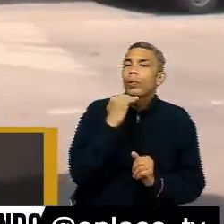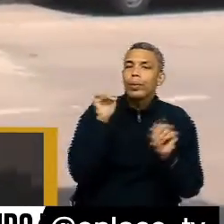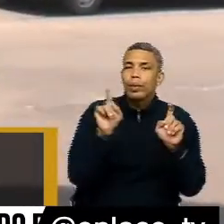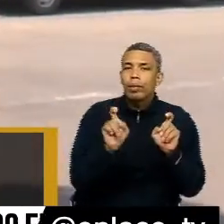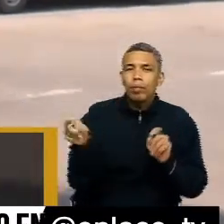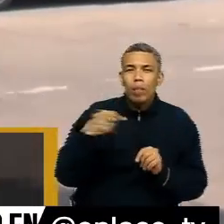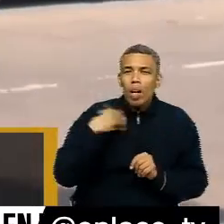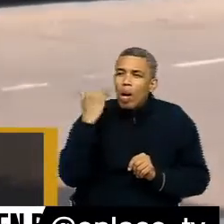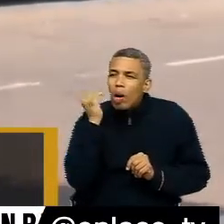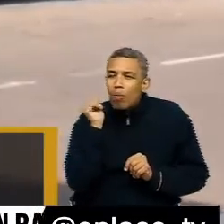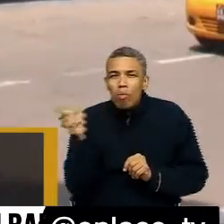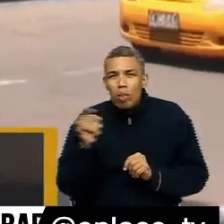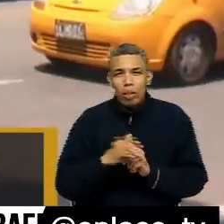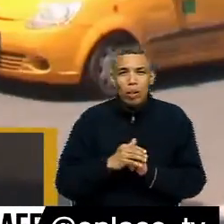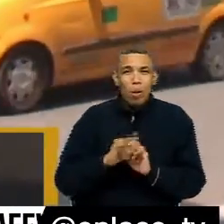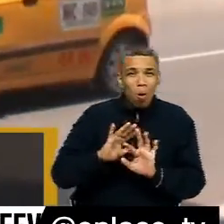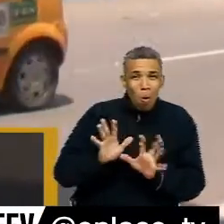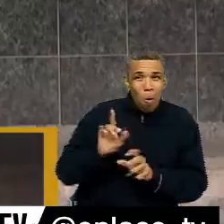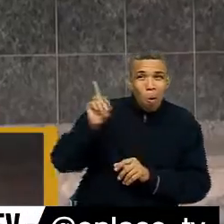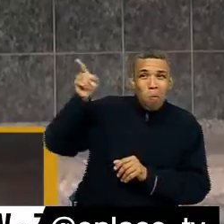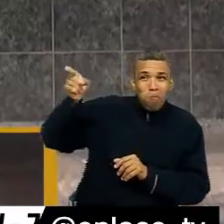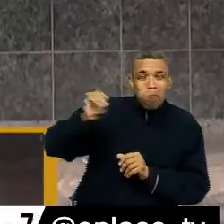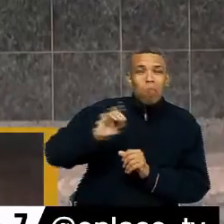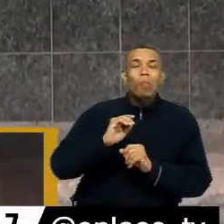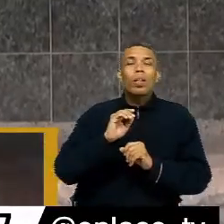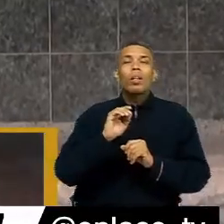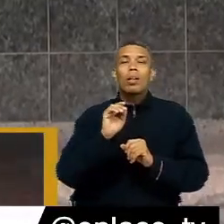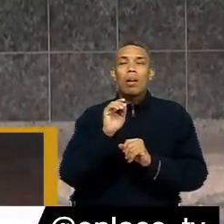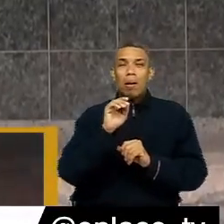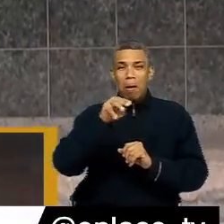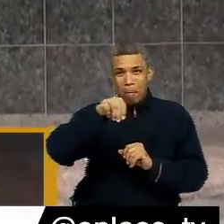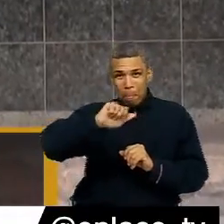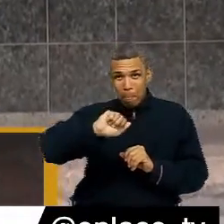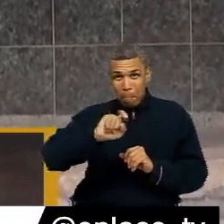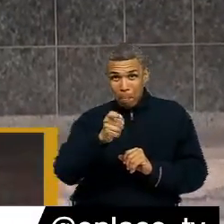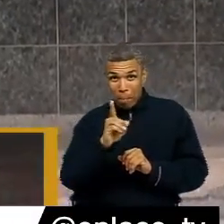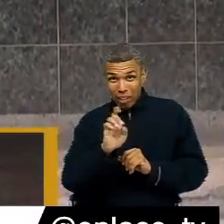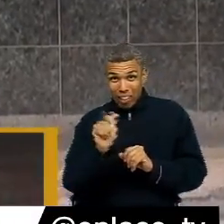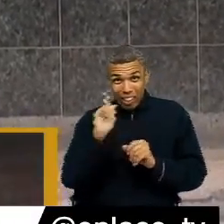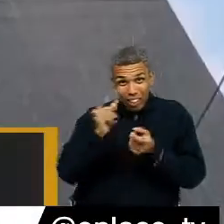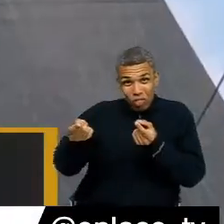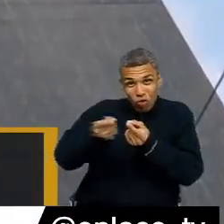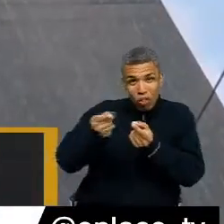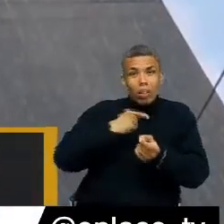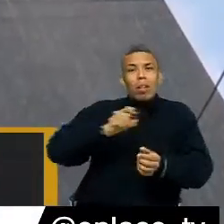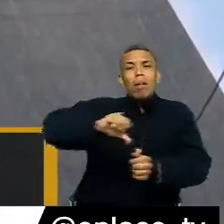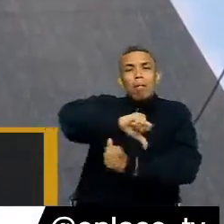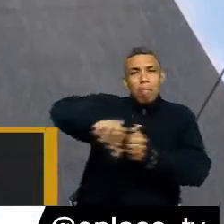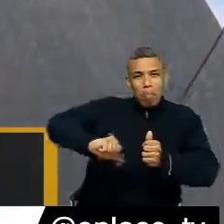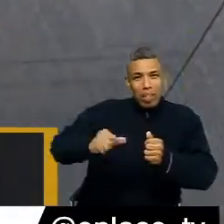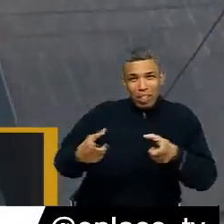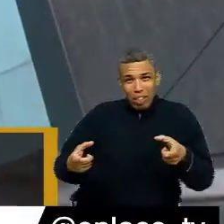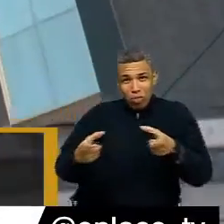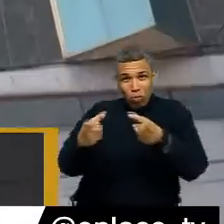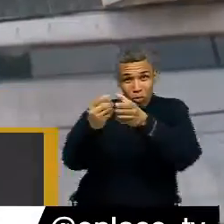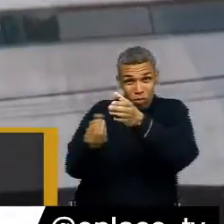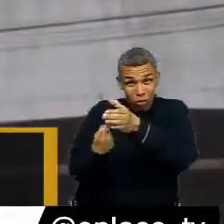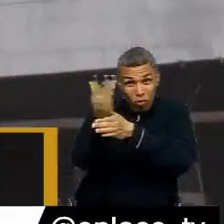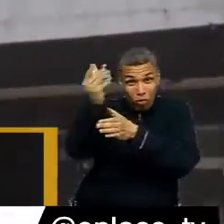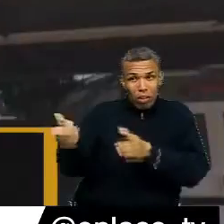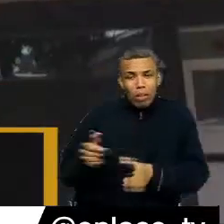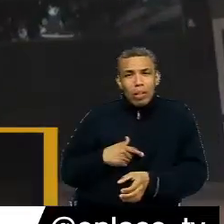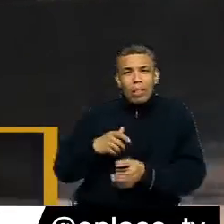se encuentra bajo pronóstico reservado en la unidad clínica La Magdalena, mientras que su compañero sentimental fue conducido al CTI de la